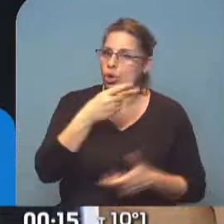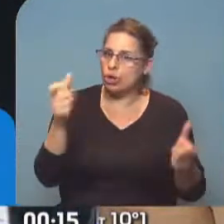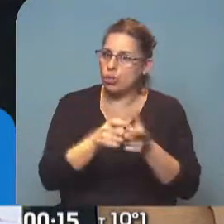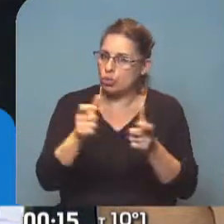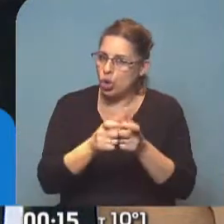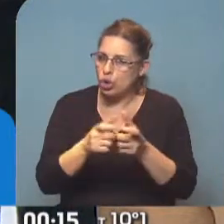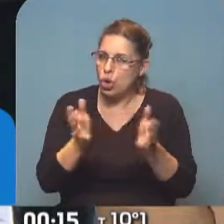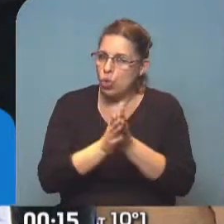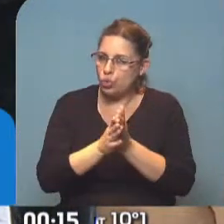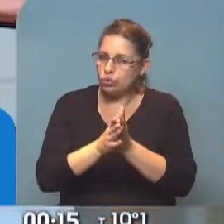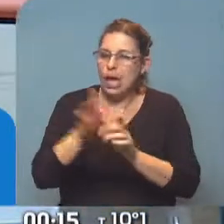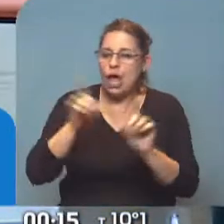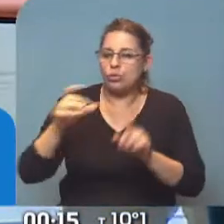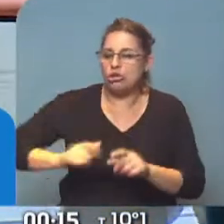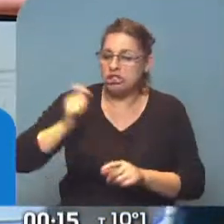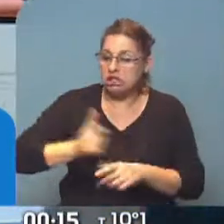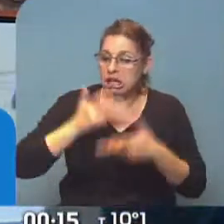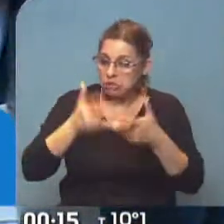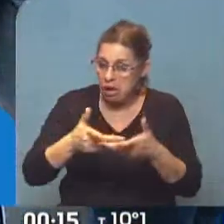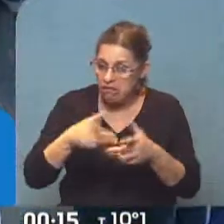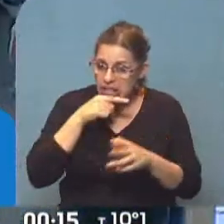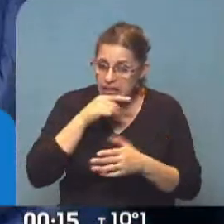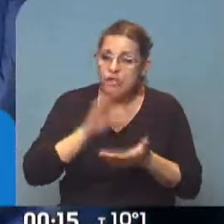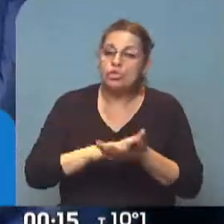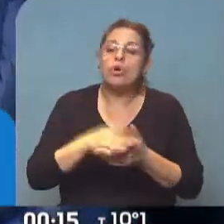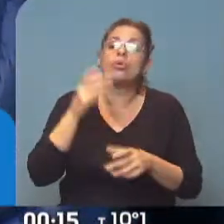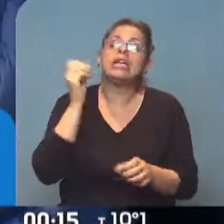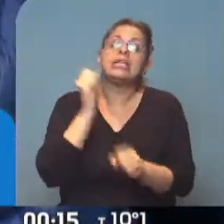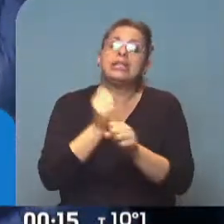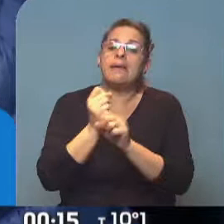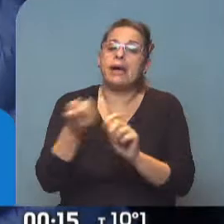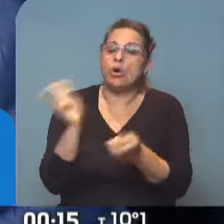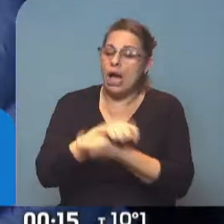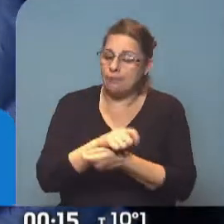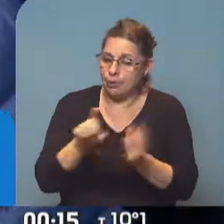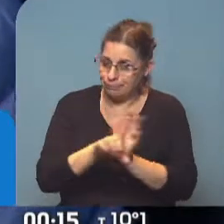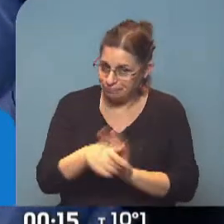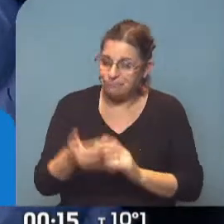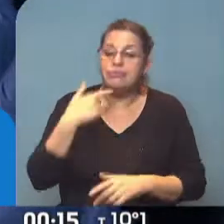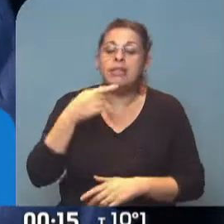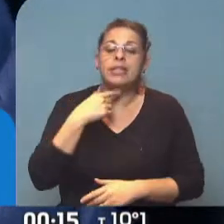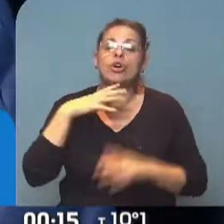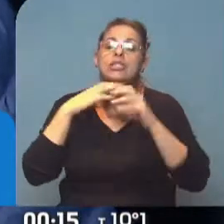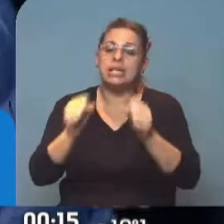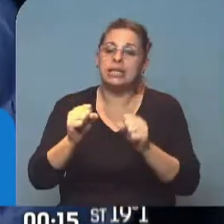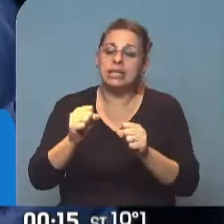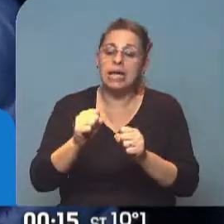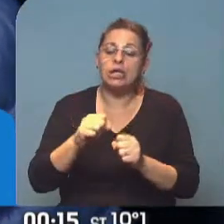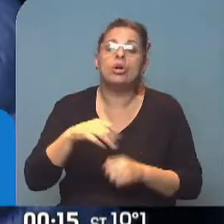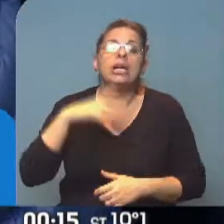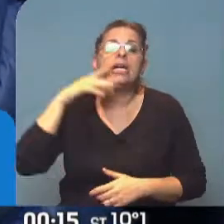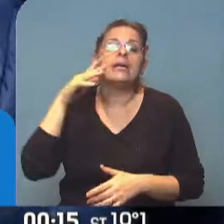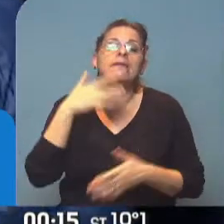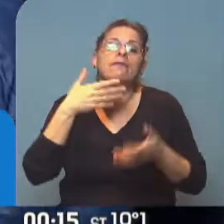Chica Sindical no habló de llevar a cabo una reforma laboral, según detalló el secretario general del Gremio de los Canillitas, Omar Plaini.